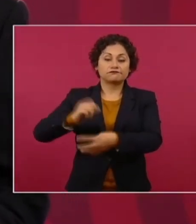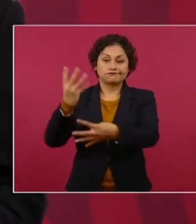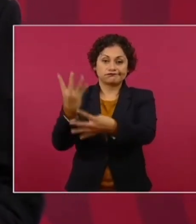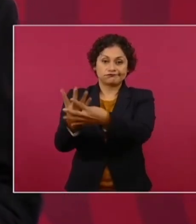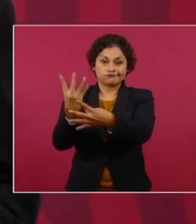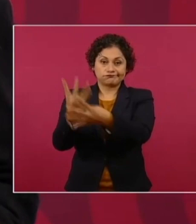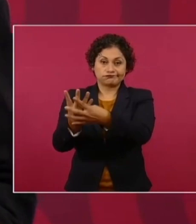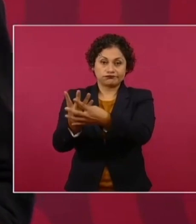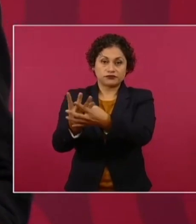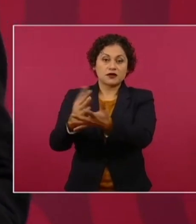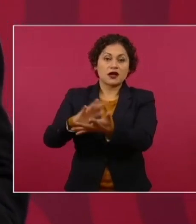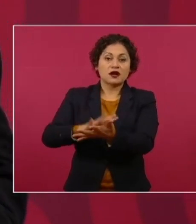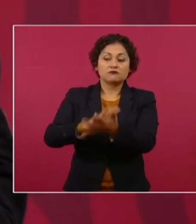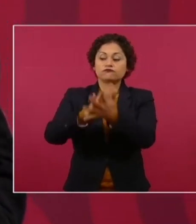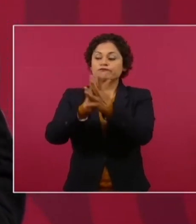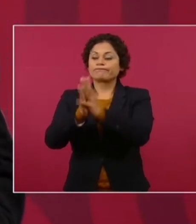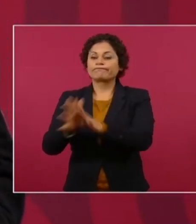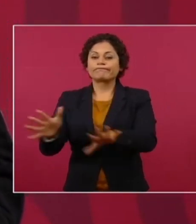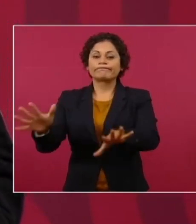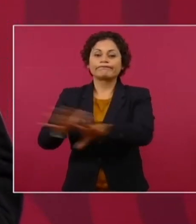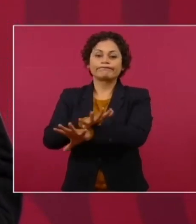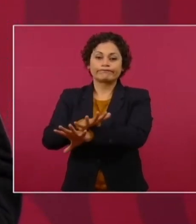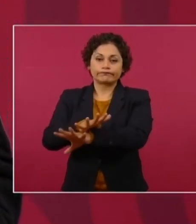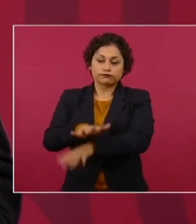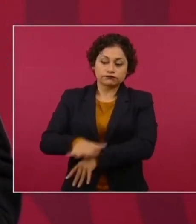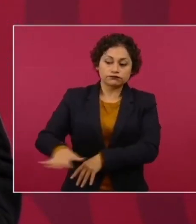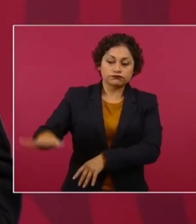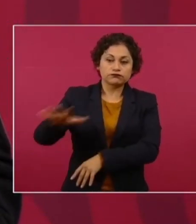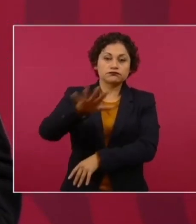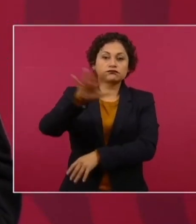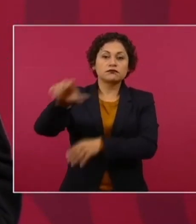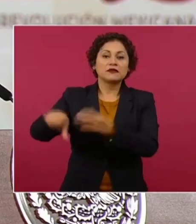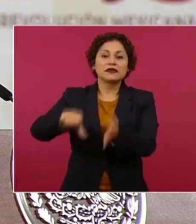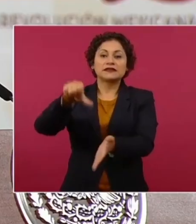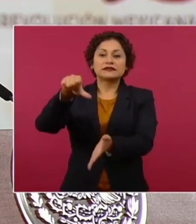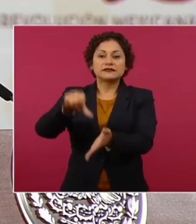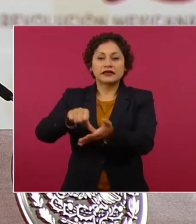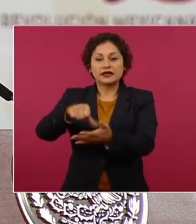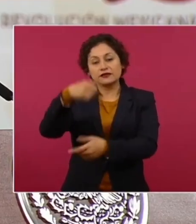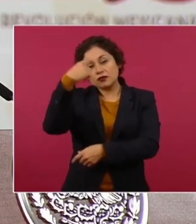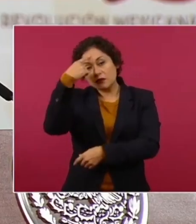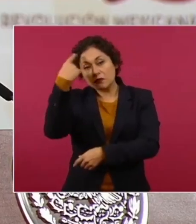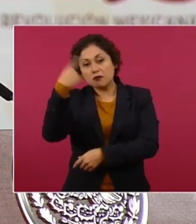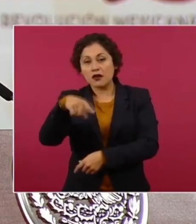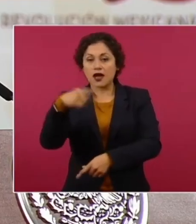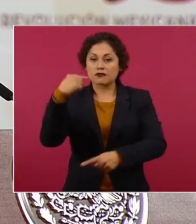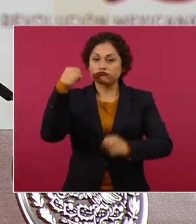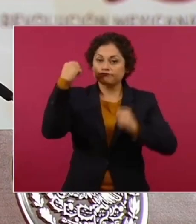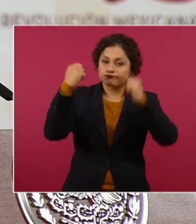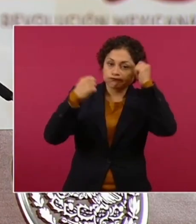en un centro para la recreación, el turismo,